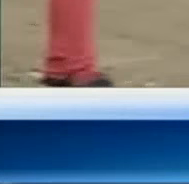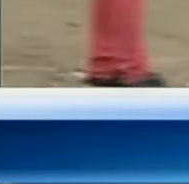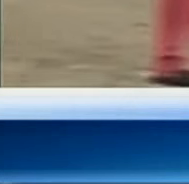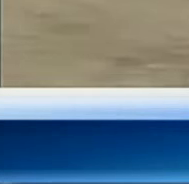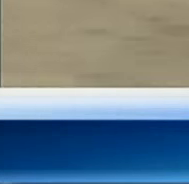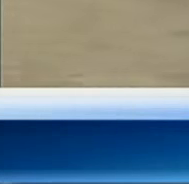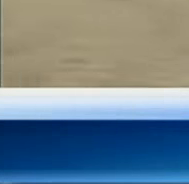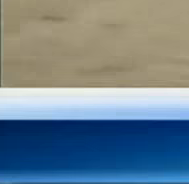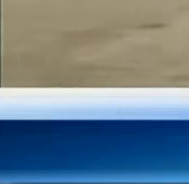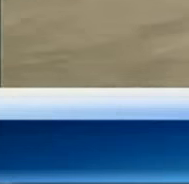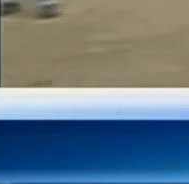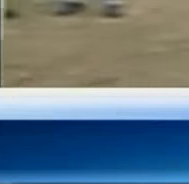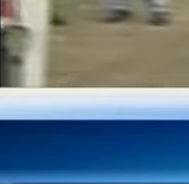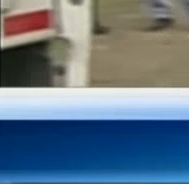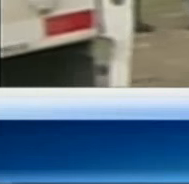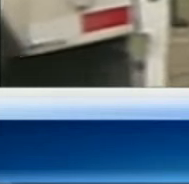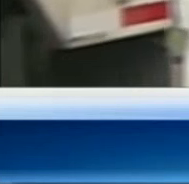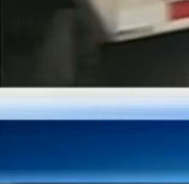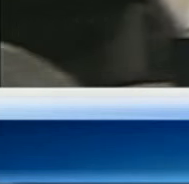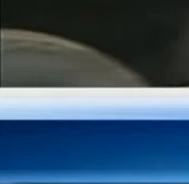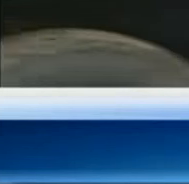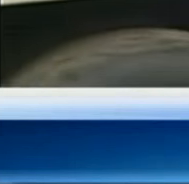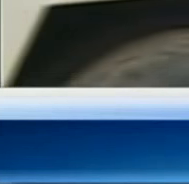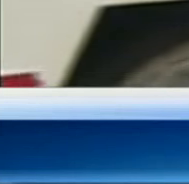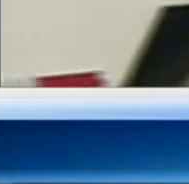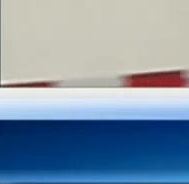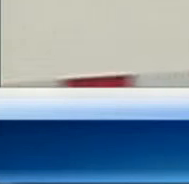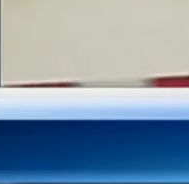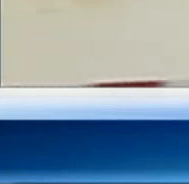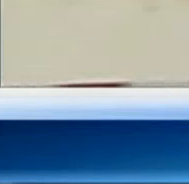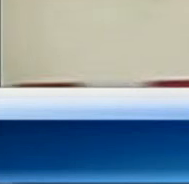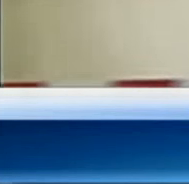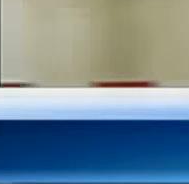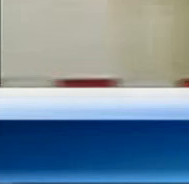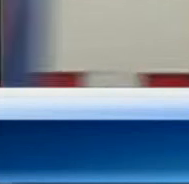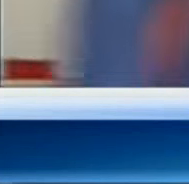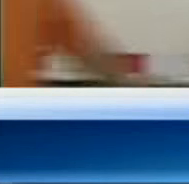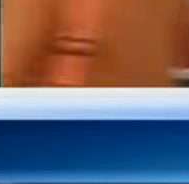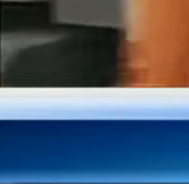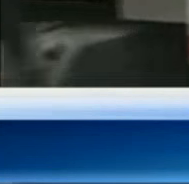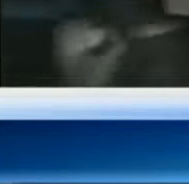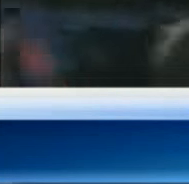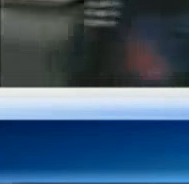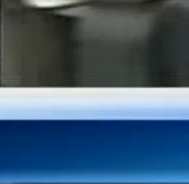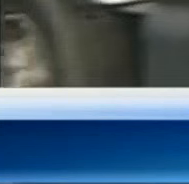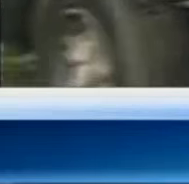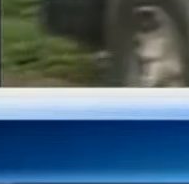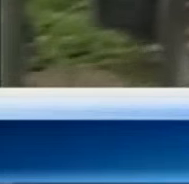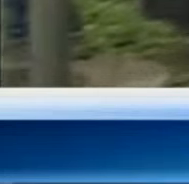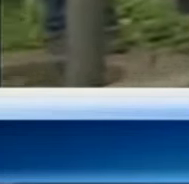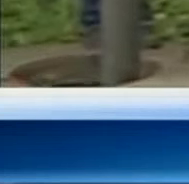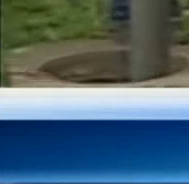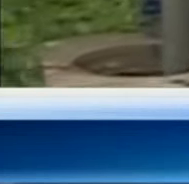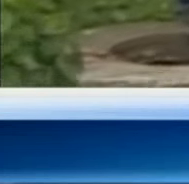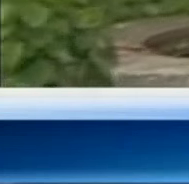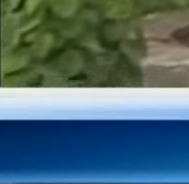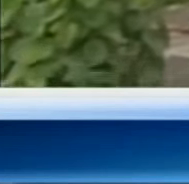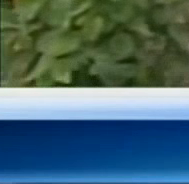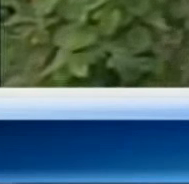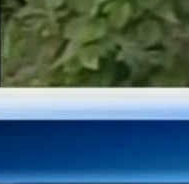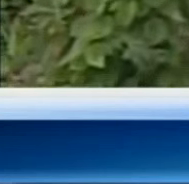digamos obstrucciones en, a lo mejor en varias de las tuberías, de los canales centrales donde defoga el agua servida, y